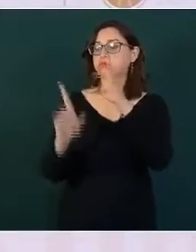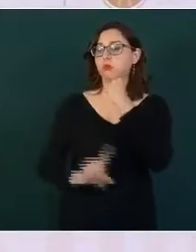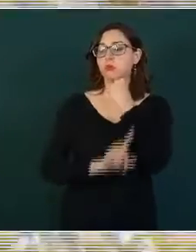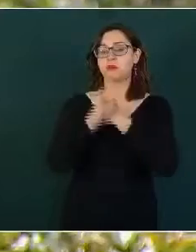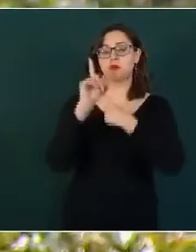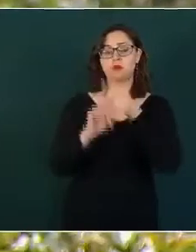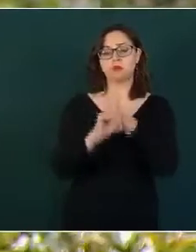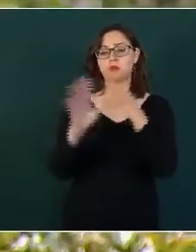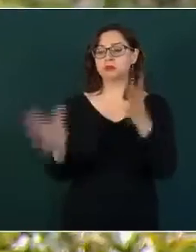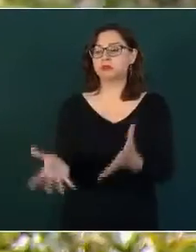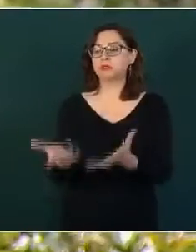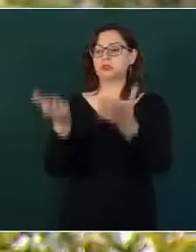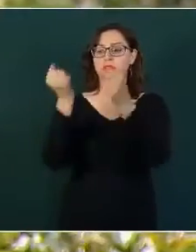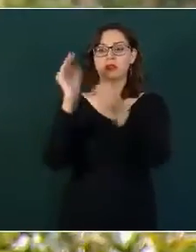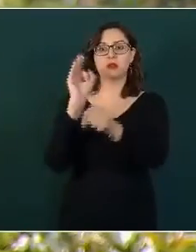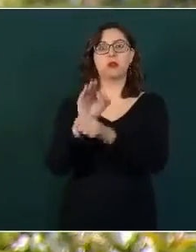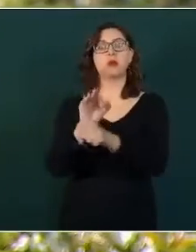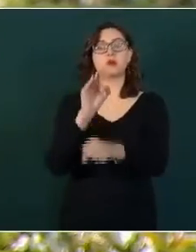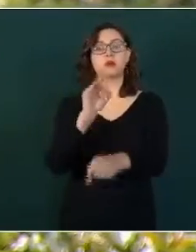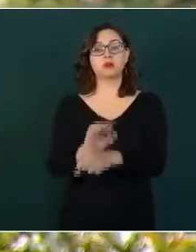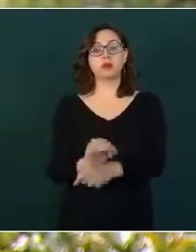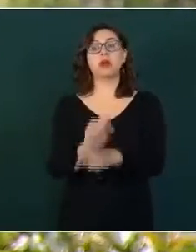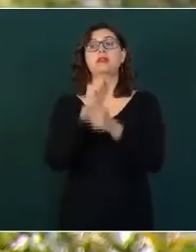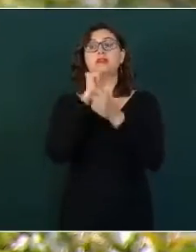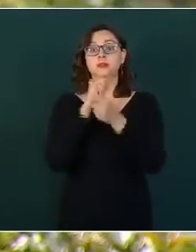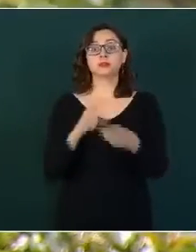Y por si fuera poco,